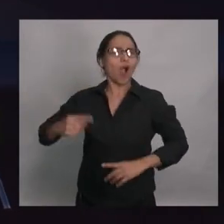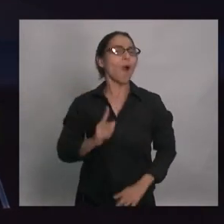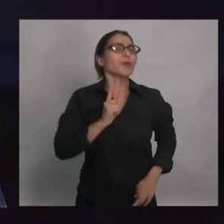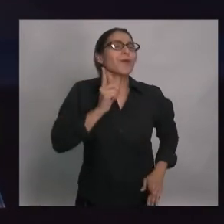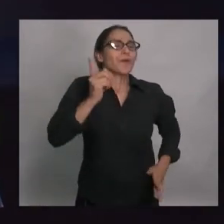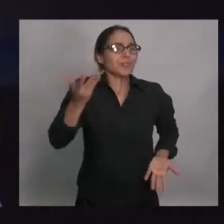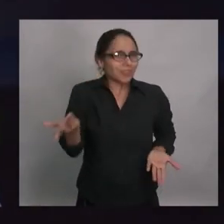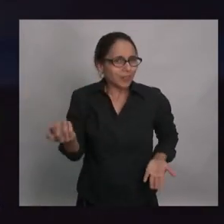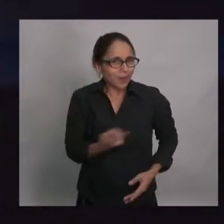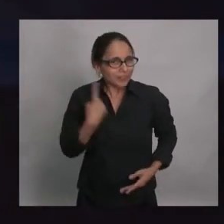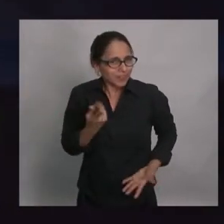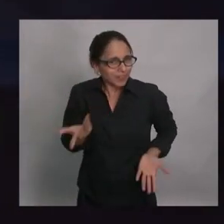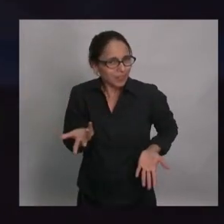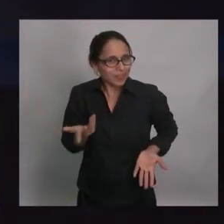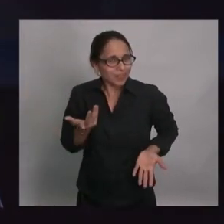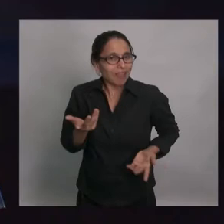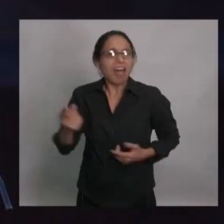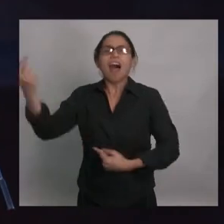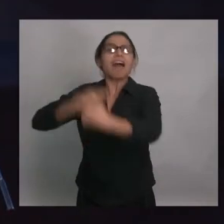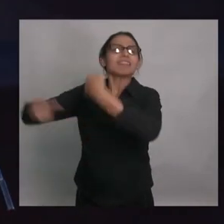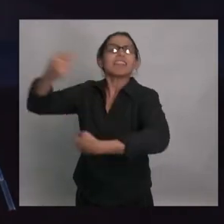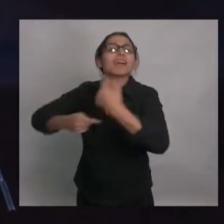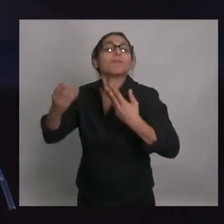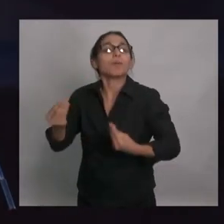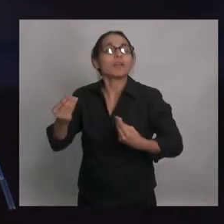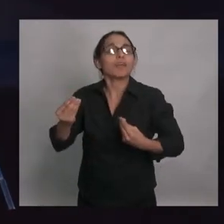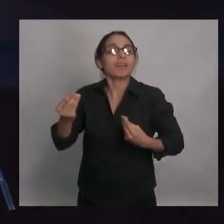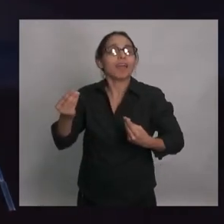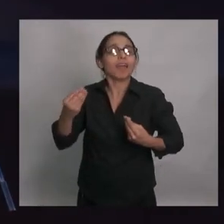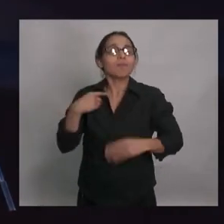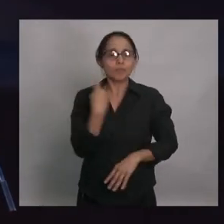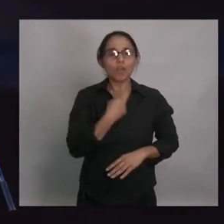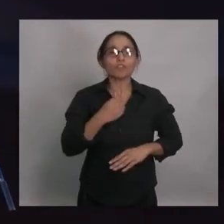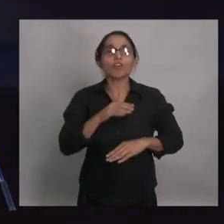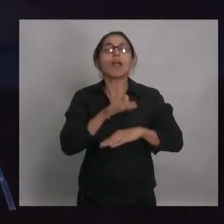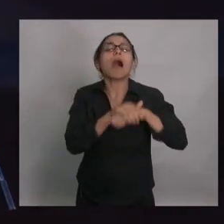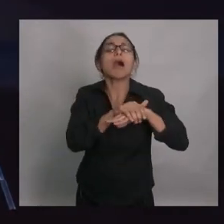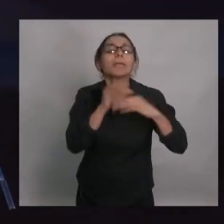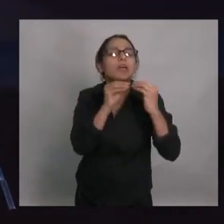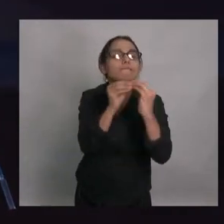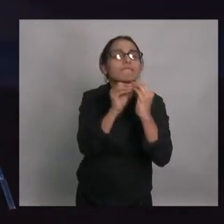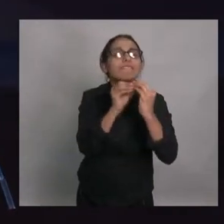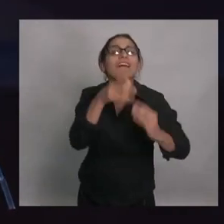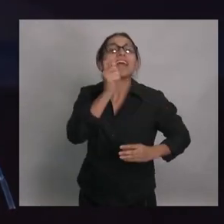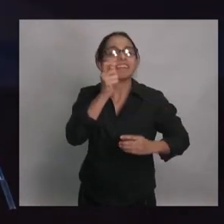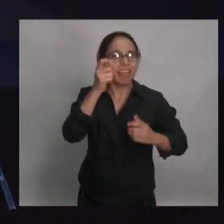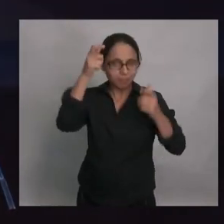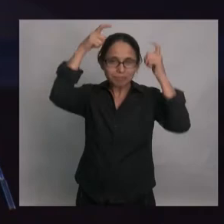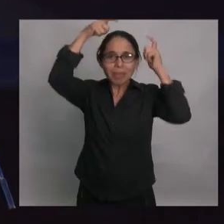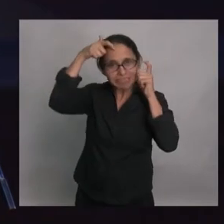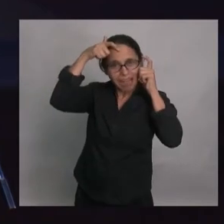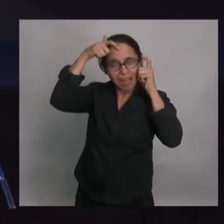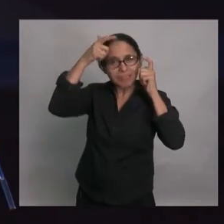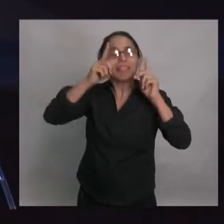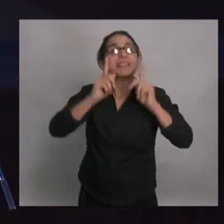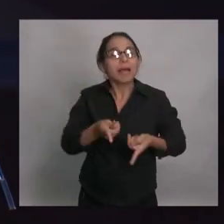nos atacan diciendo que sí que hemos sido amigos de hugo chávez que somos amigos de evo morales y